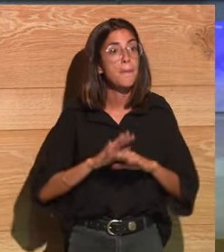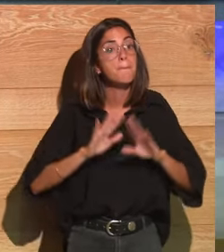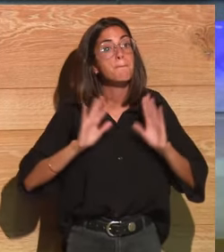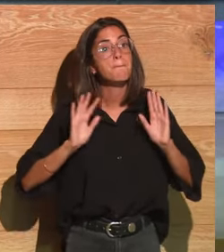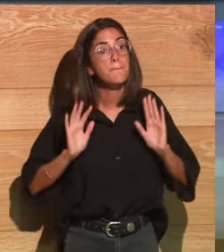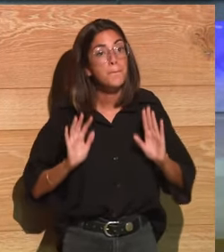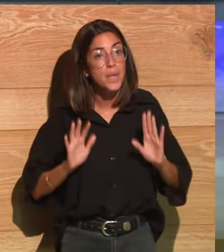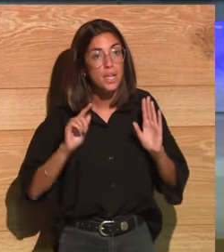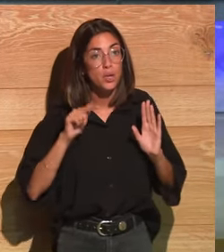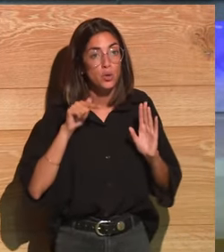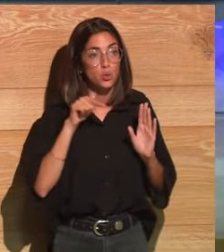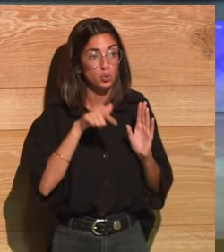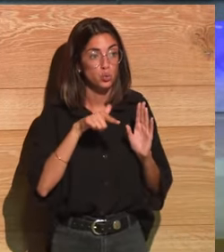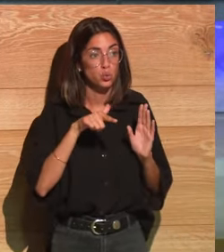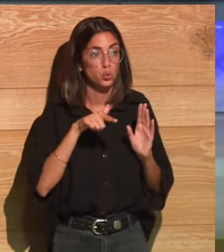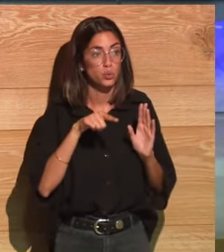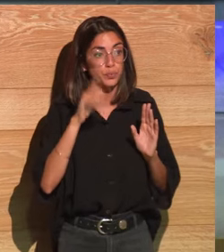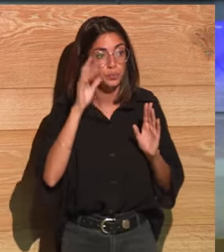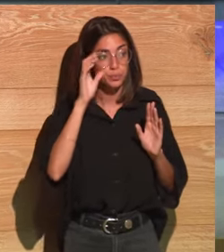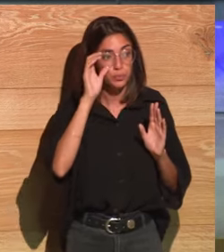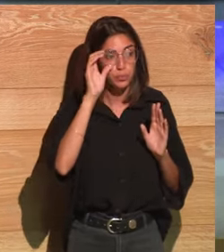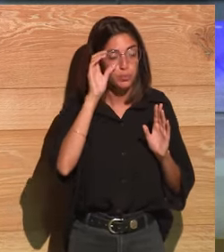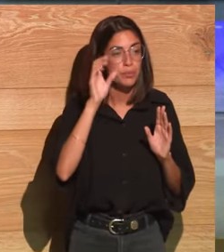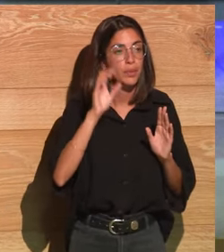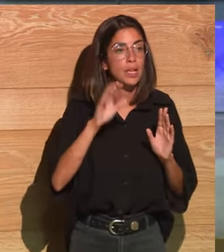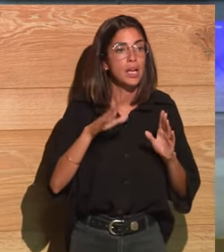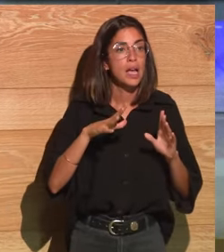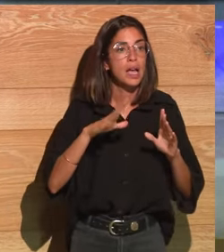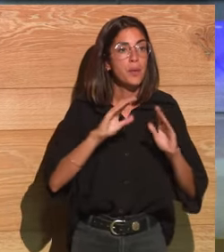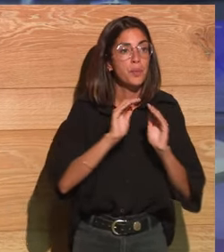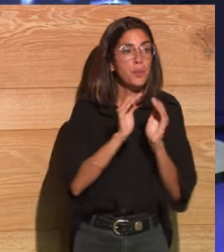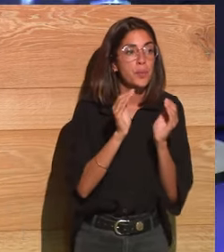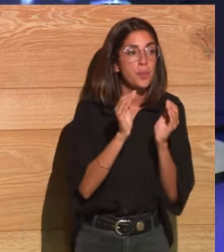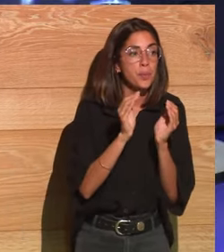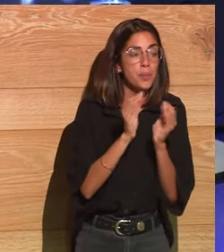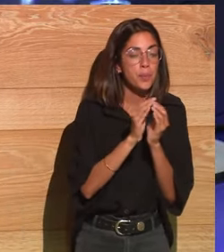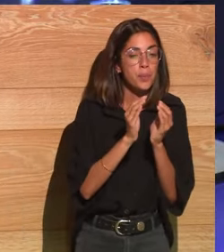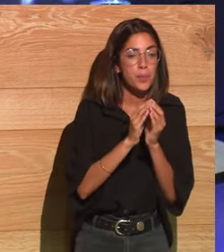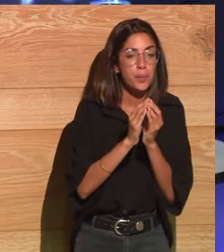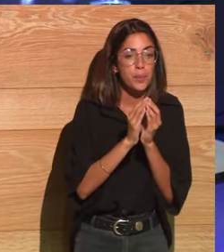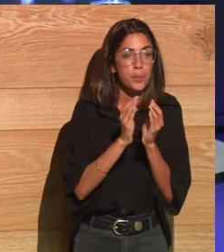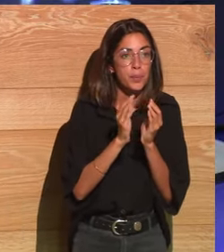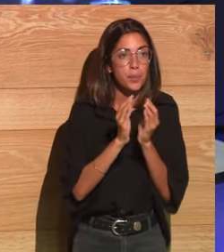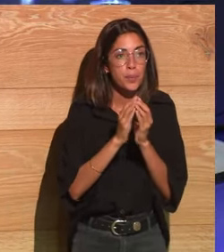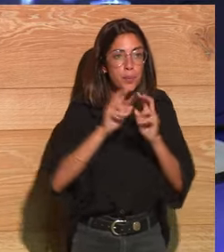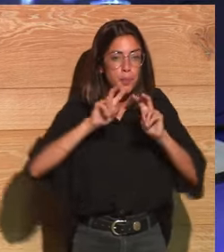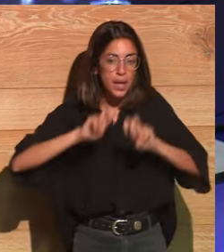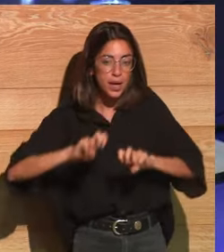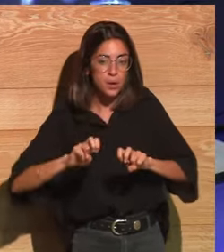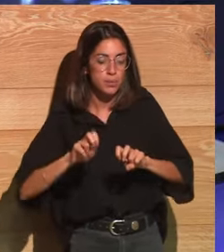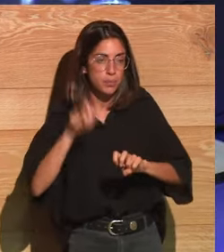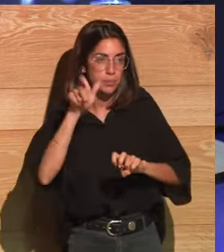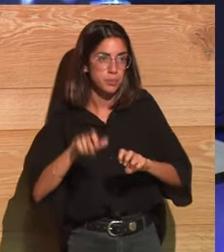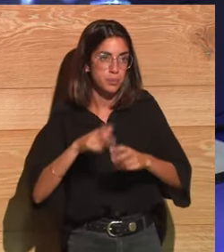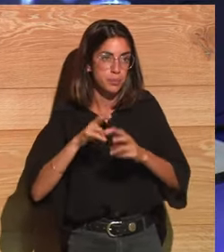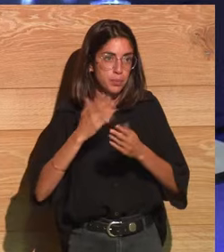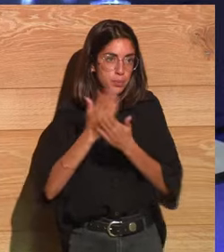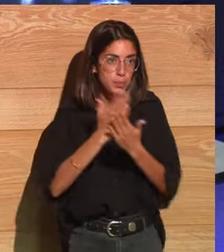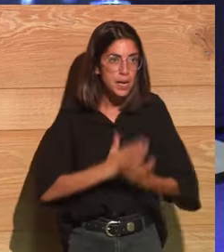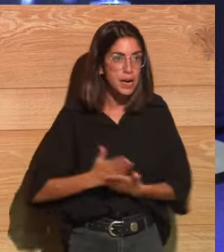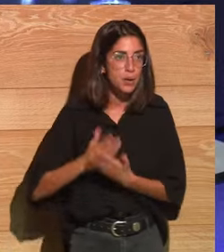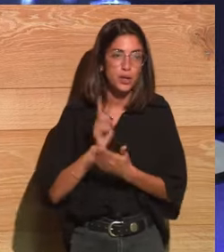embargo, con esto no te estás delatando como una paleomelancólica cualquiera. No quiere decir que lo que hay que hacer es volver a la